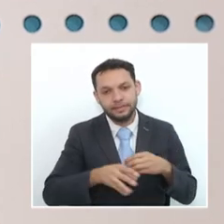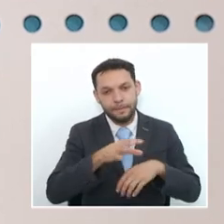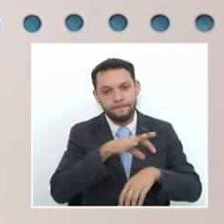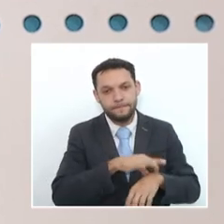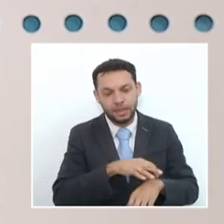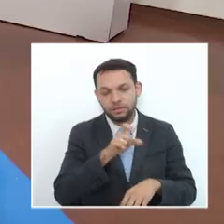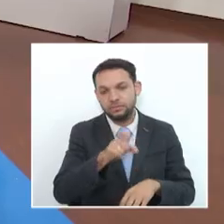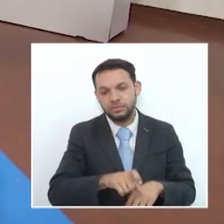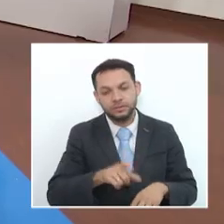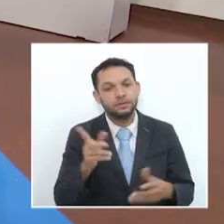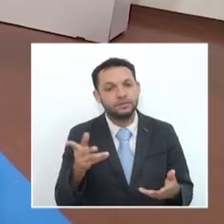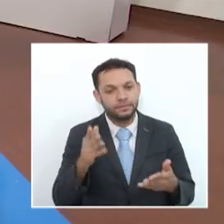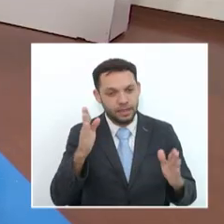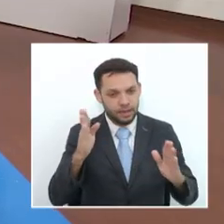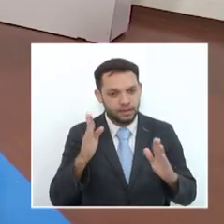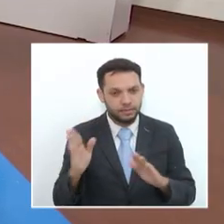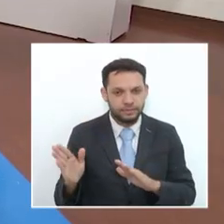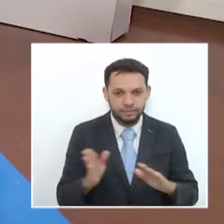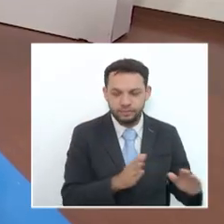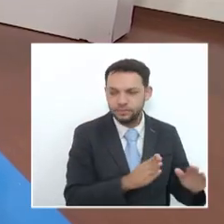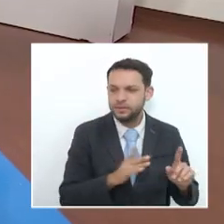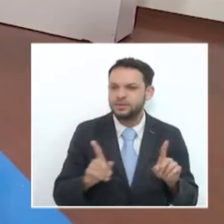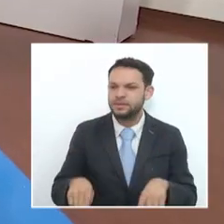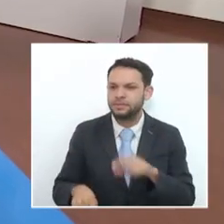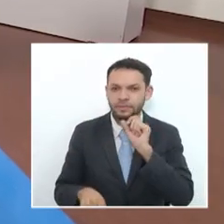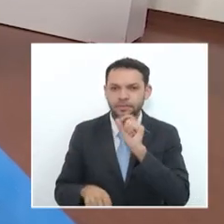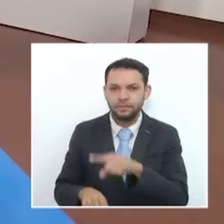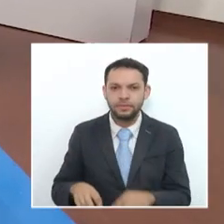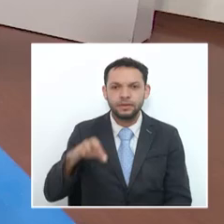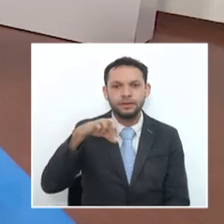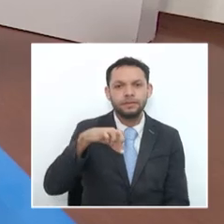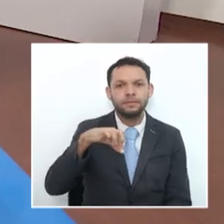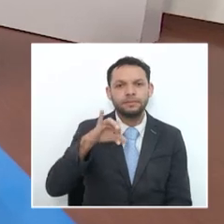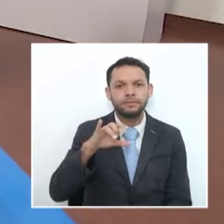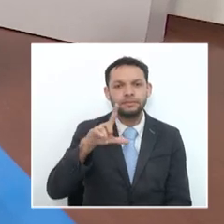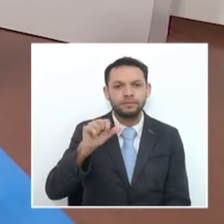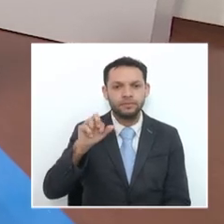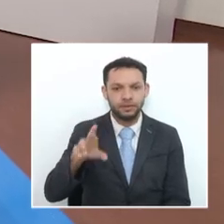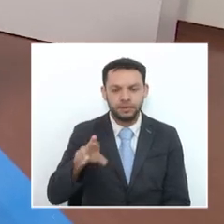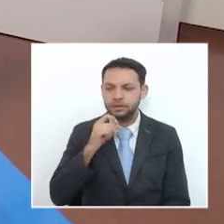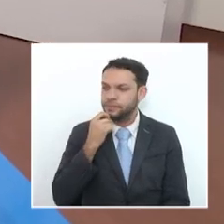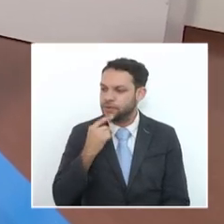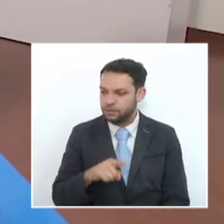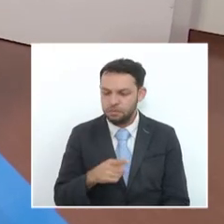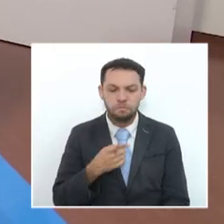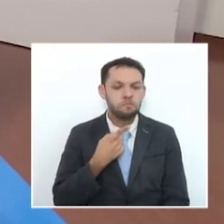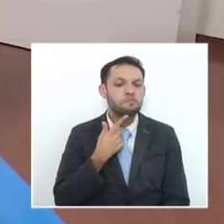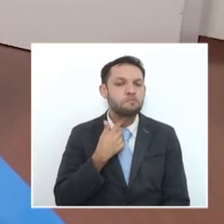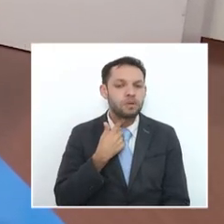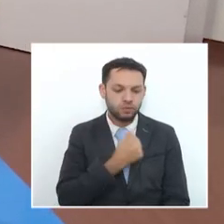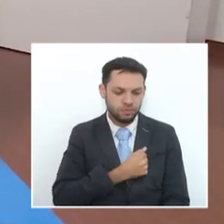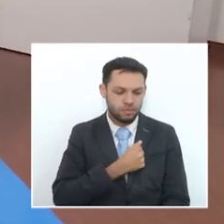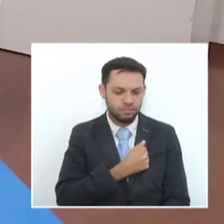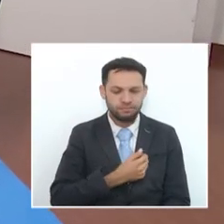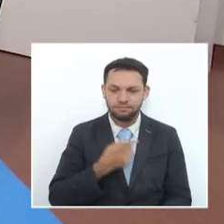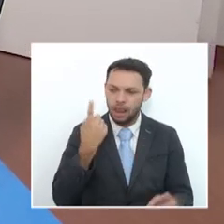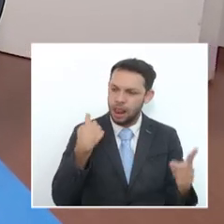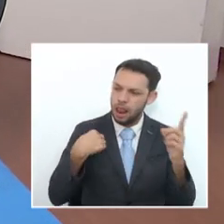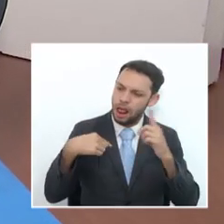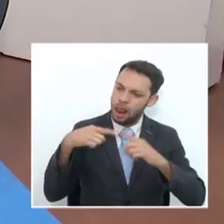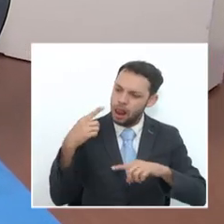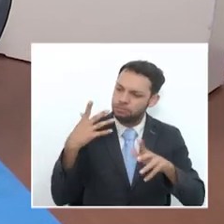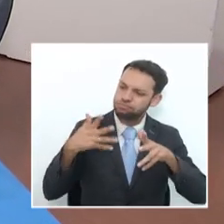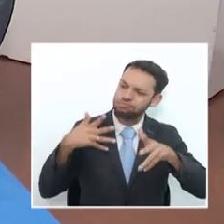mujer. Bueno, esta pregunta es de Pilar Henao. Doctor Rojas, me gusta ver su programa. Me gustaría